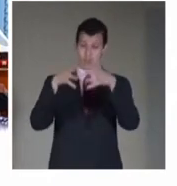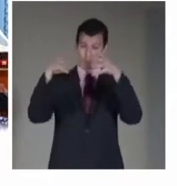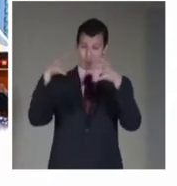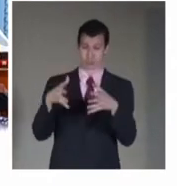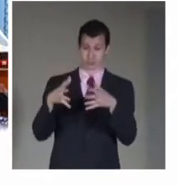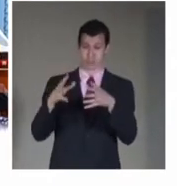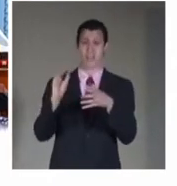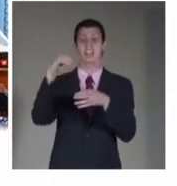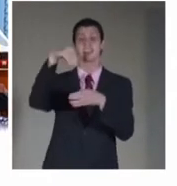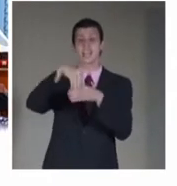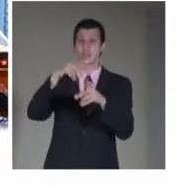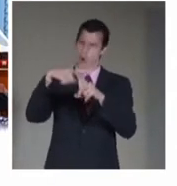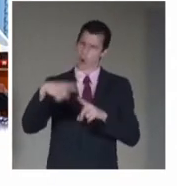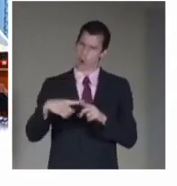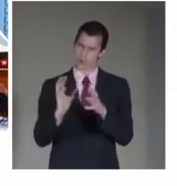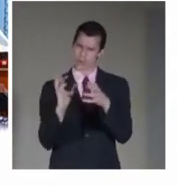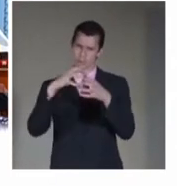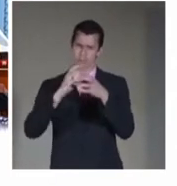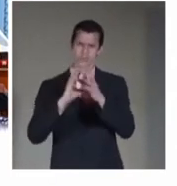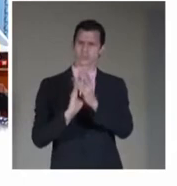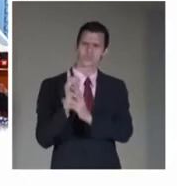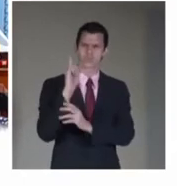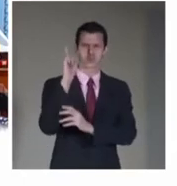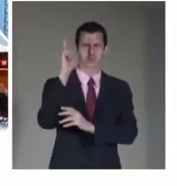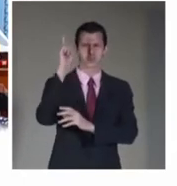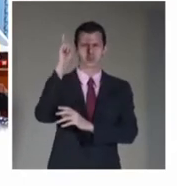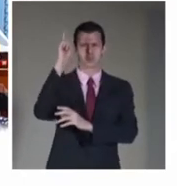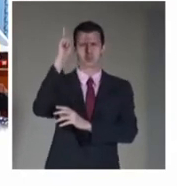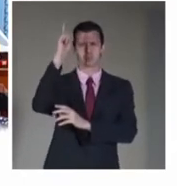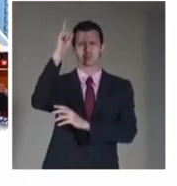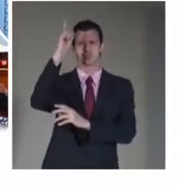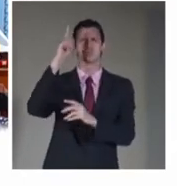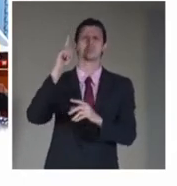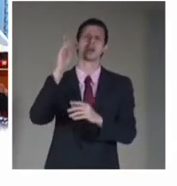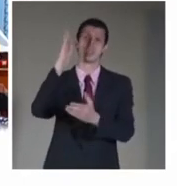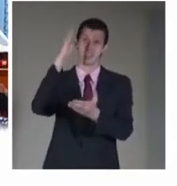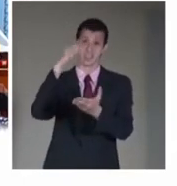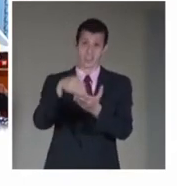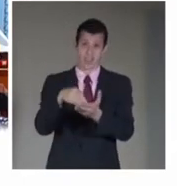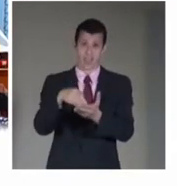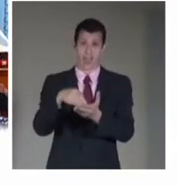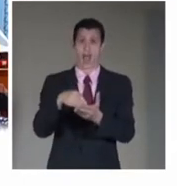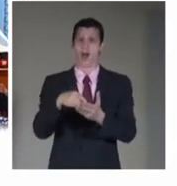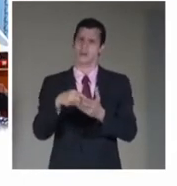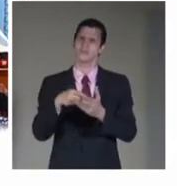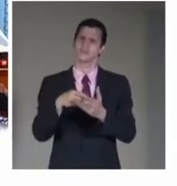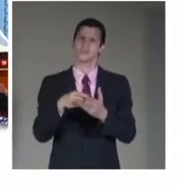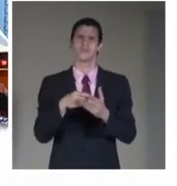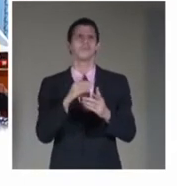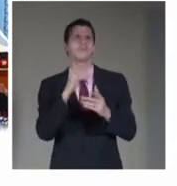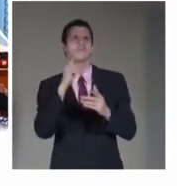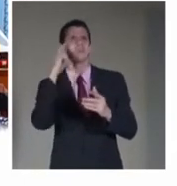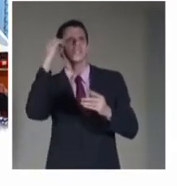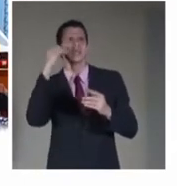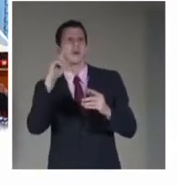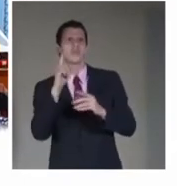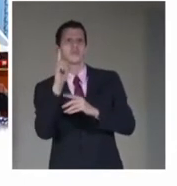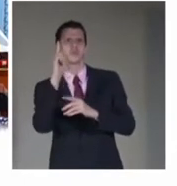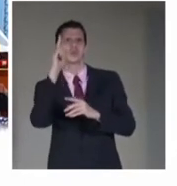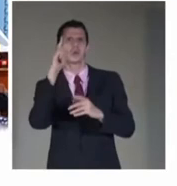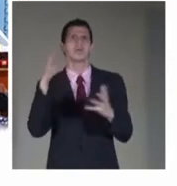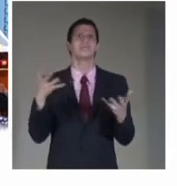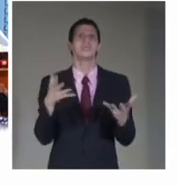pierde el control y va a caer en la tierra va a entrar en la atmósfera sin control se crea una paranoia